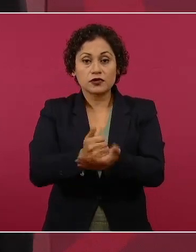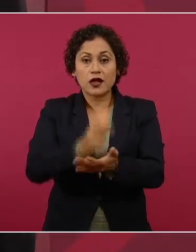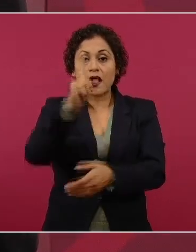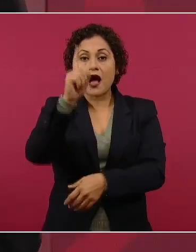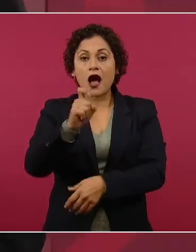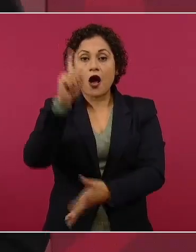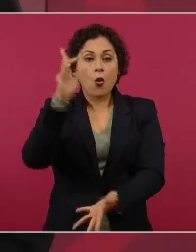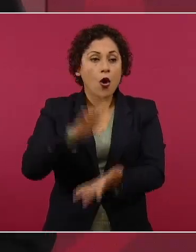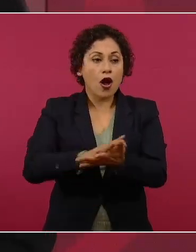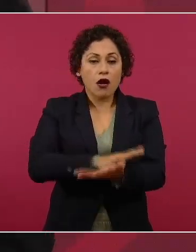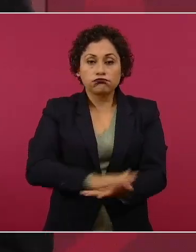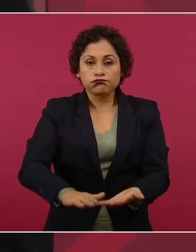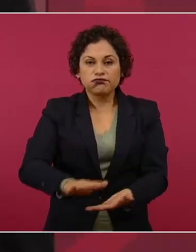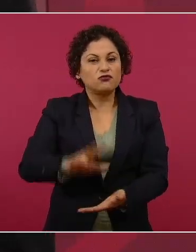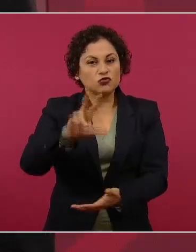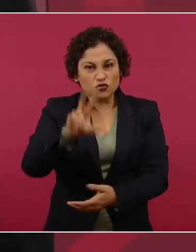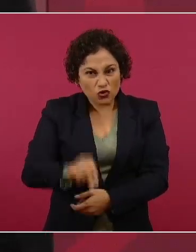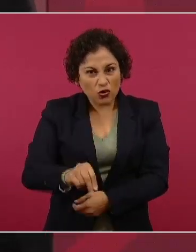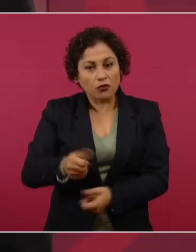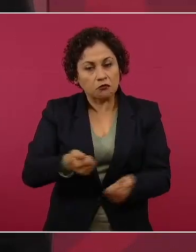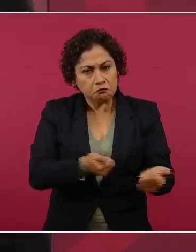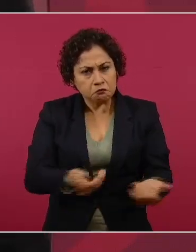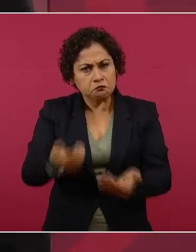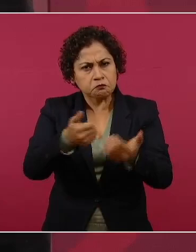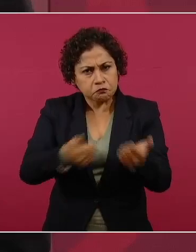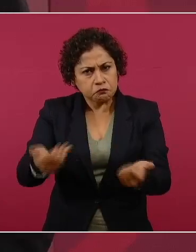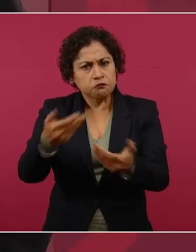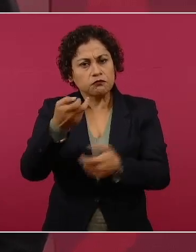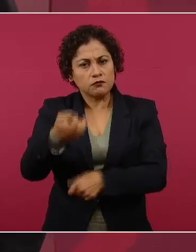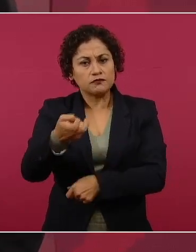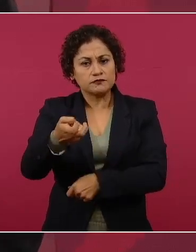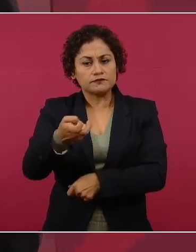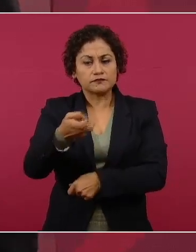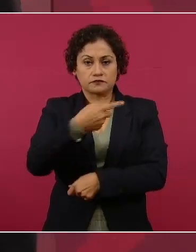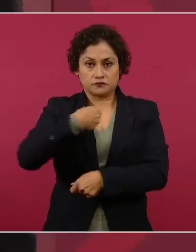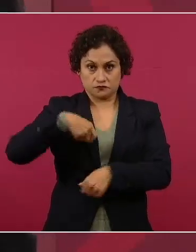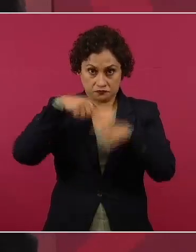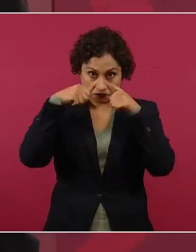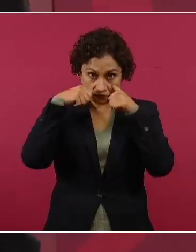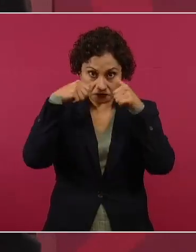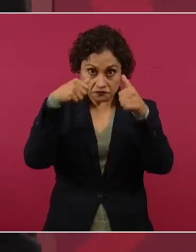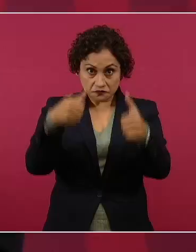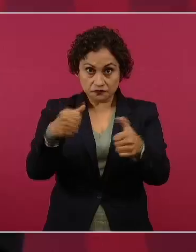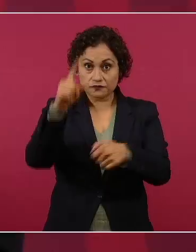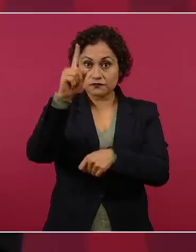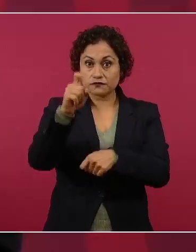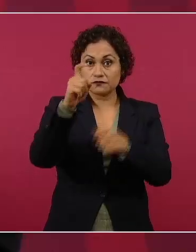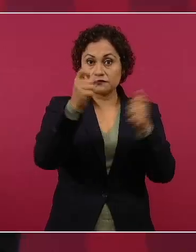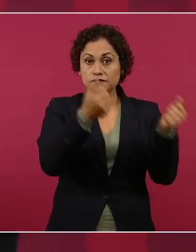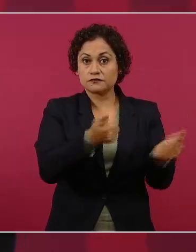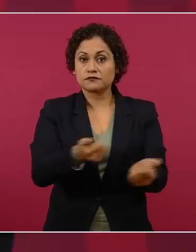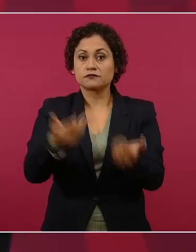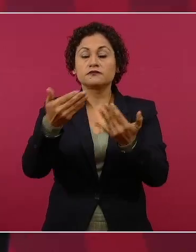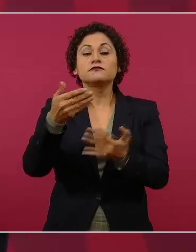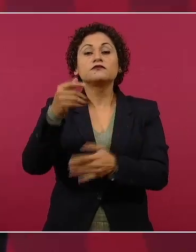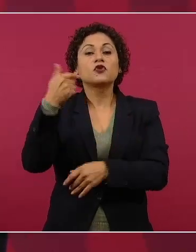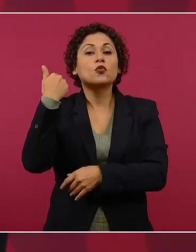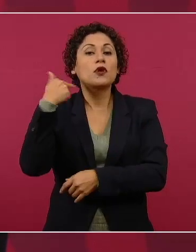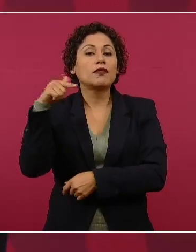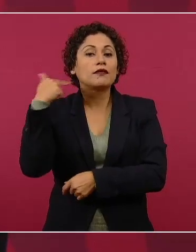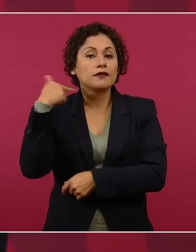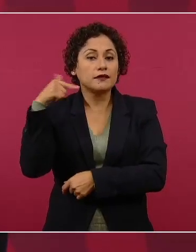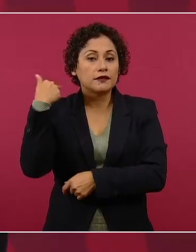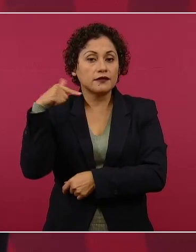Lo que estamos haciendo para llevar agua a Guadalajara,